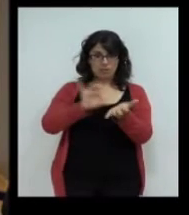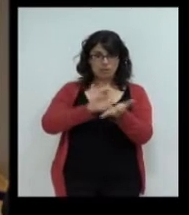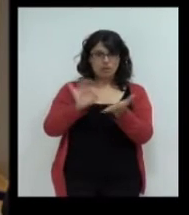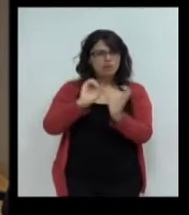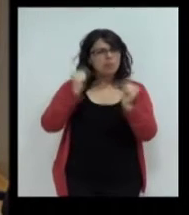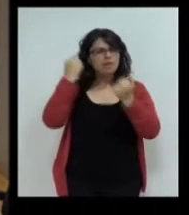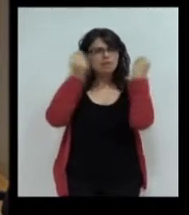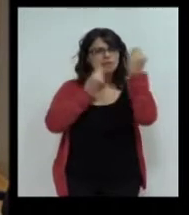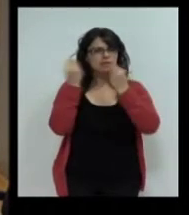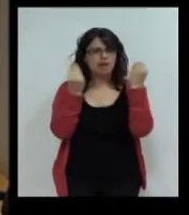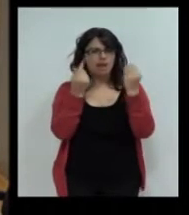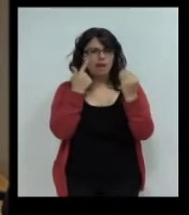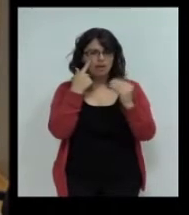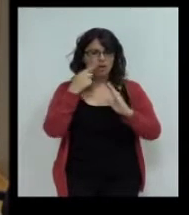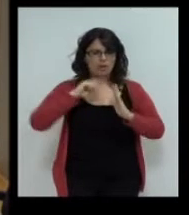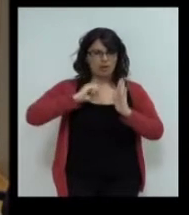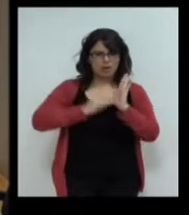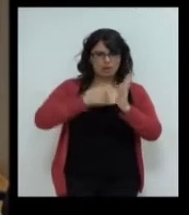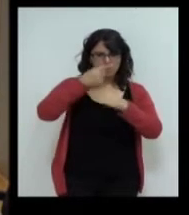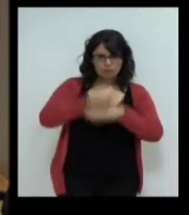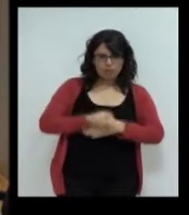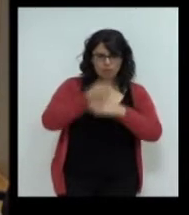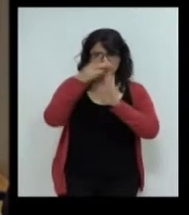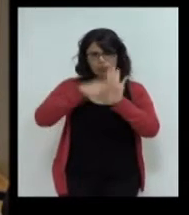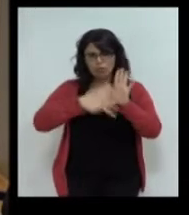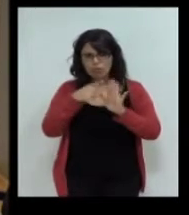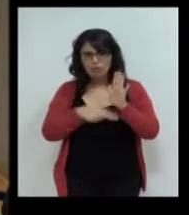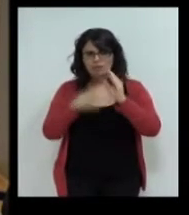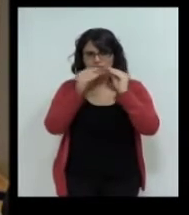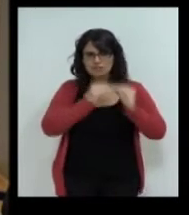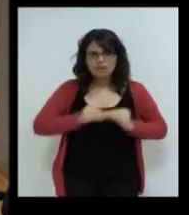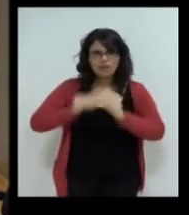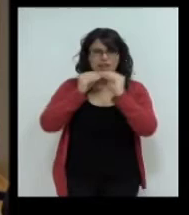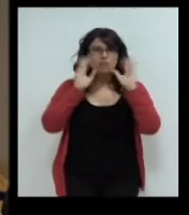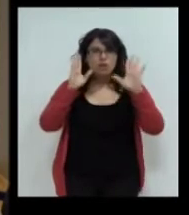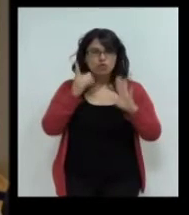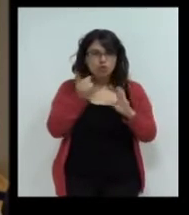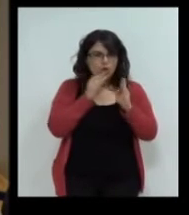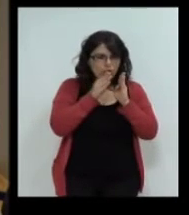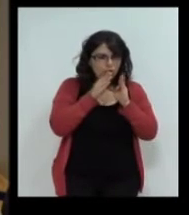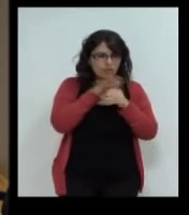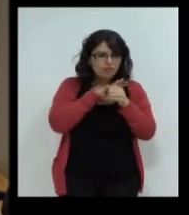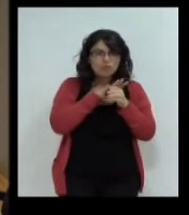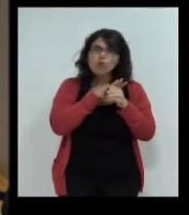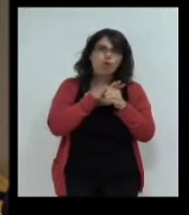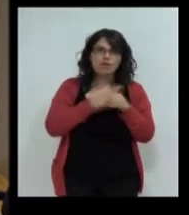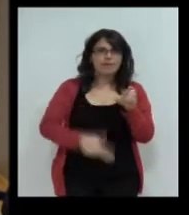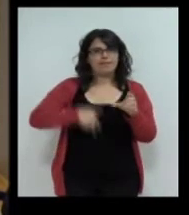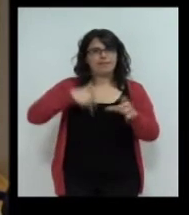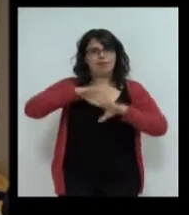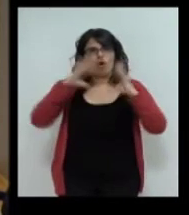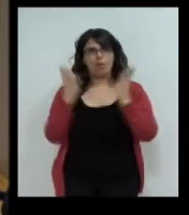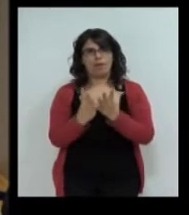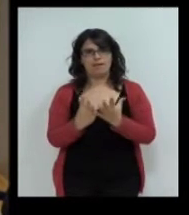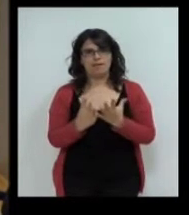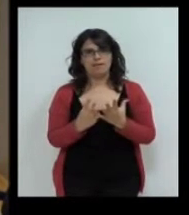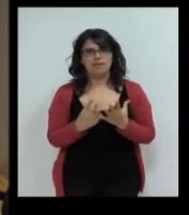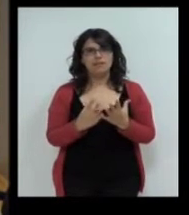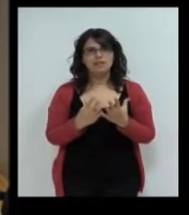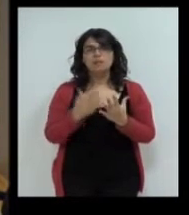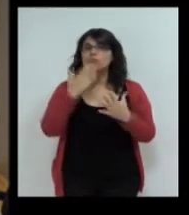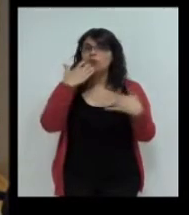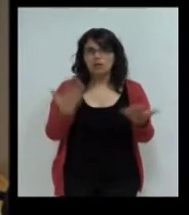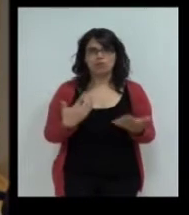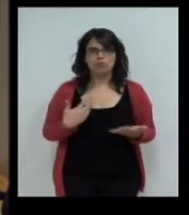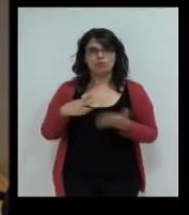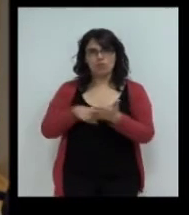de qué obligaciones, normas, estándares aplicamos, hay que pensarlos a nivel global. Si disponemos de la Convención de Naciones Unidas para